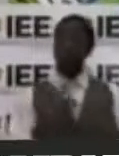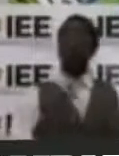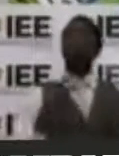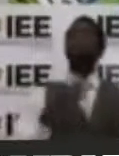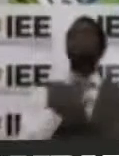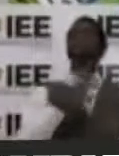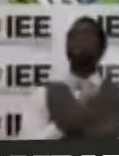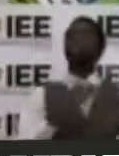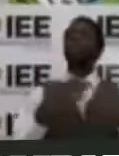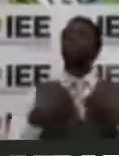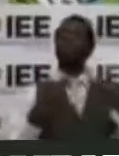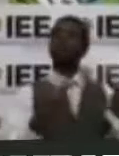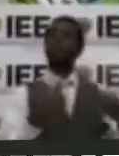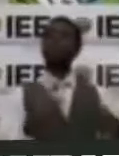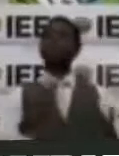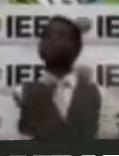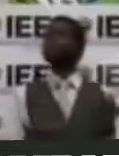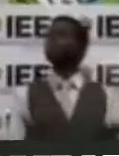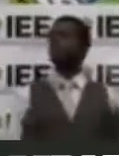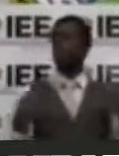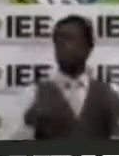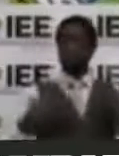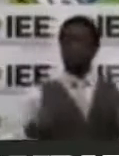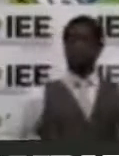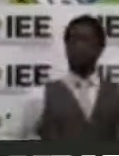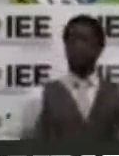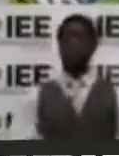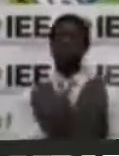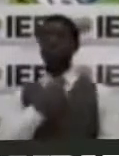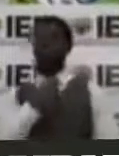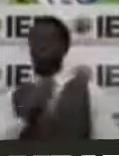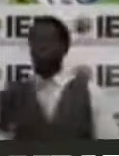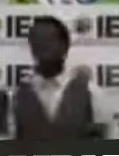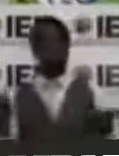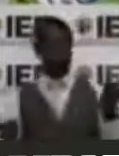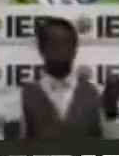importante, batas o corbatas. Gracias. Gracias, candidato.